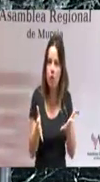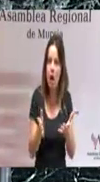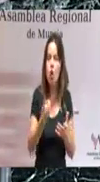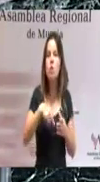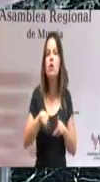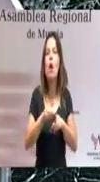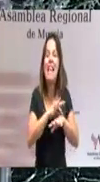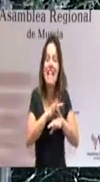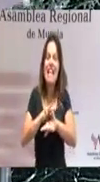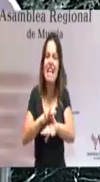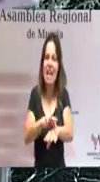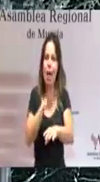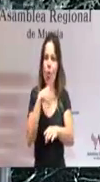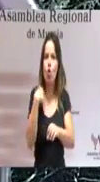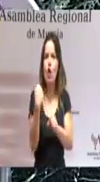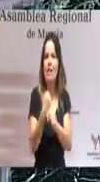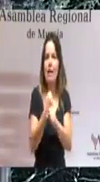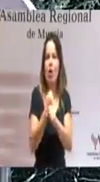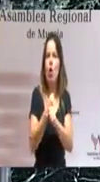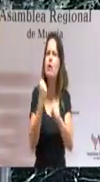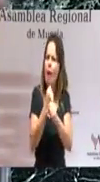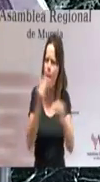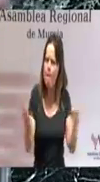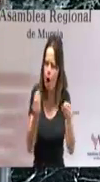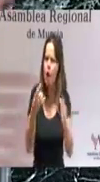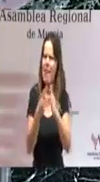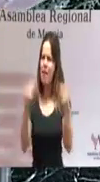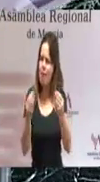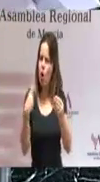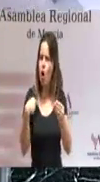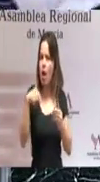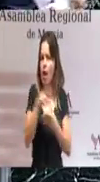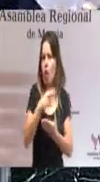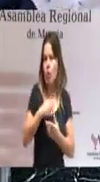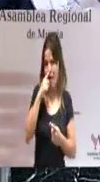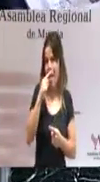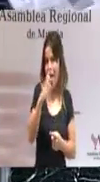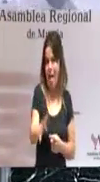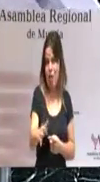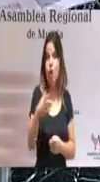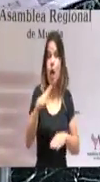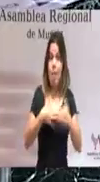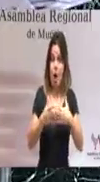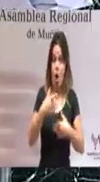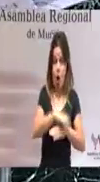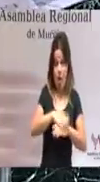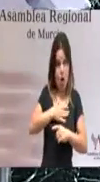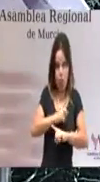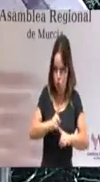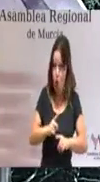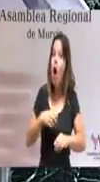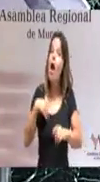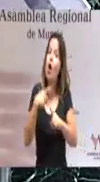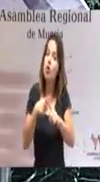hoja de ruta para un empleo, más empleo y de mayor calidad en la región de Murcia en los próximos años. Y no es obra de este Gobierno, es obra de la